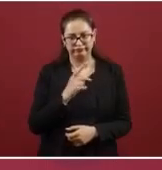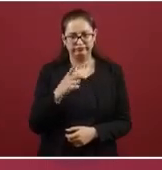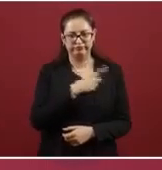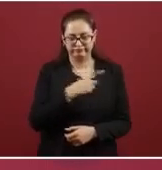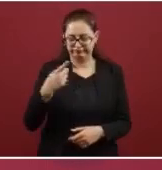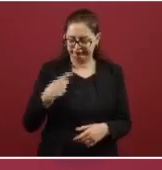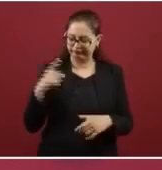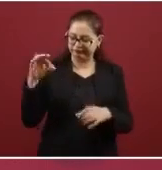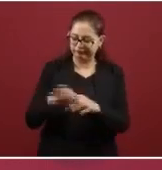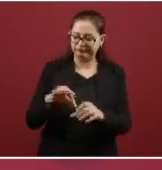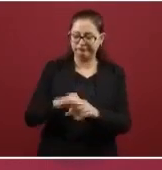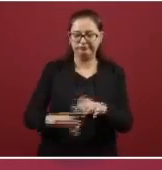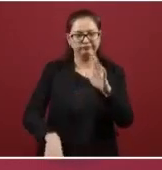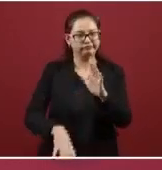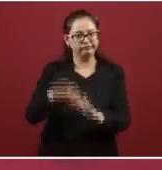electos